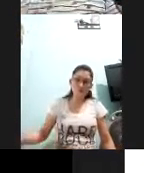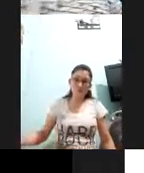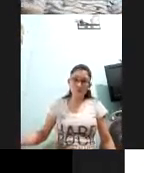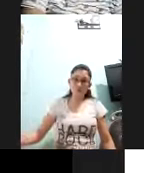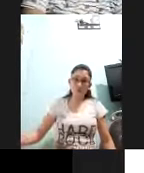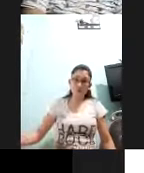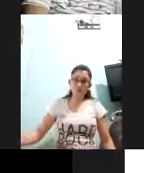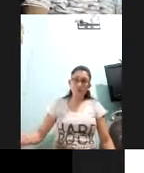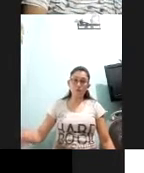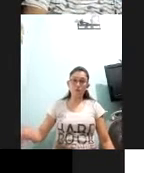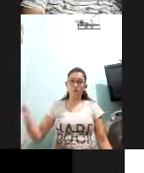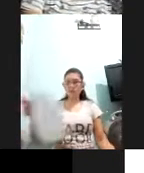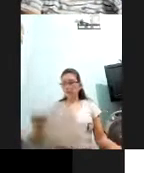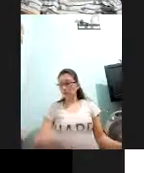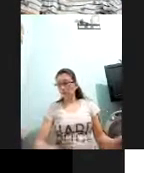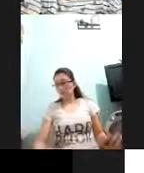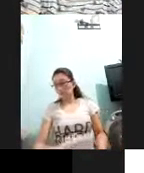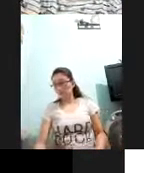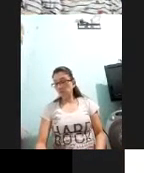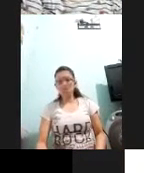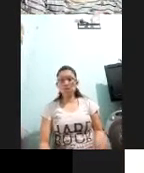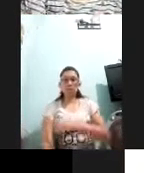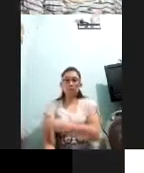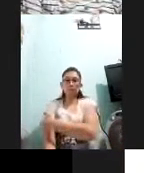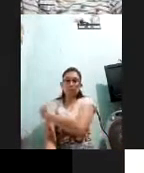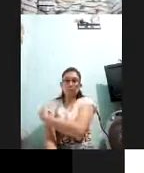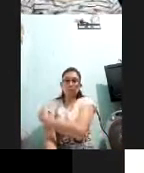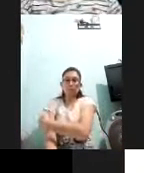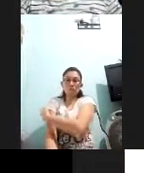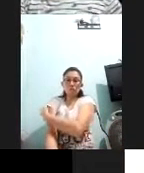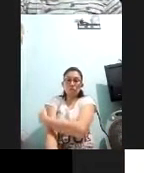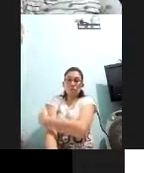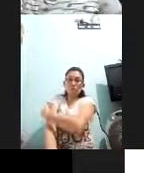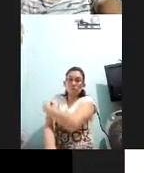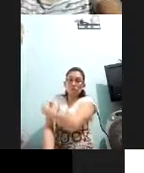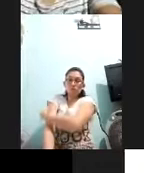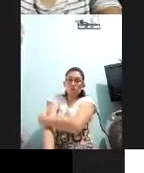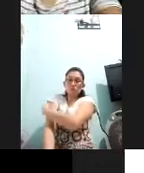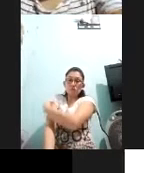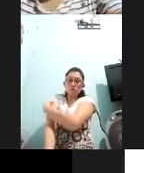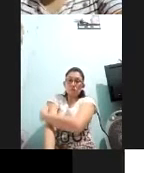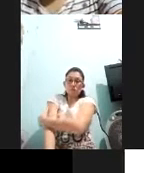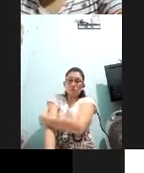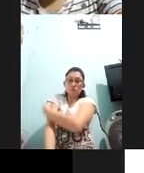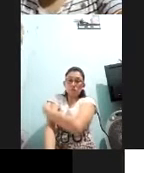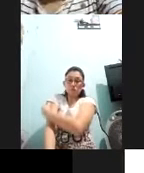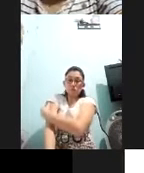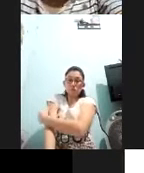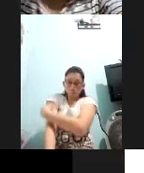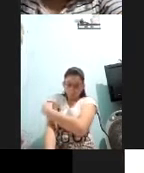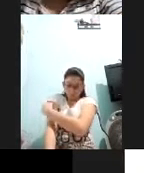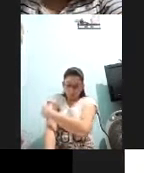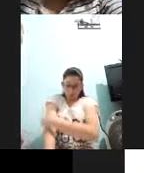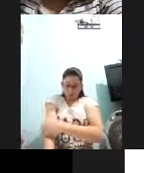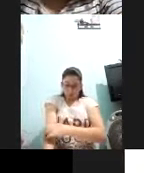¿Con qué letra me dice, teacher? Se está equivocando donde dice, me dice así, vea. My name, hello, good evening. My name